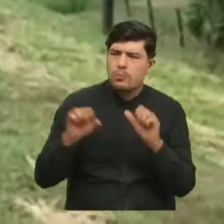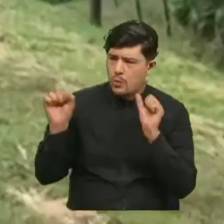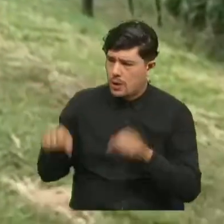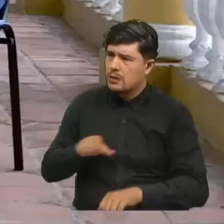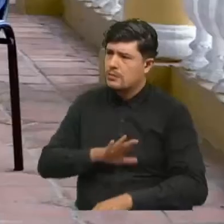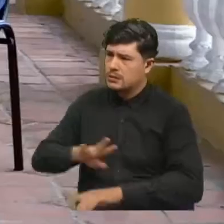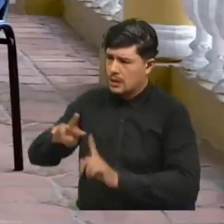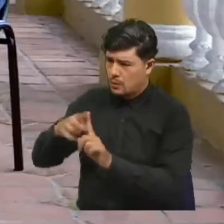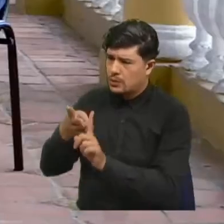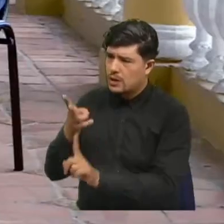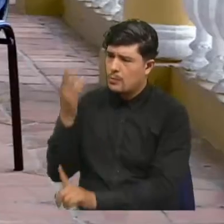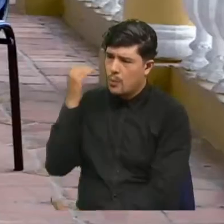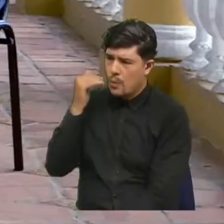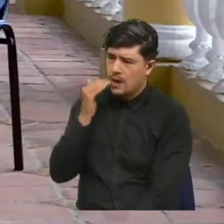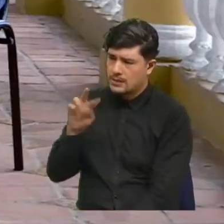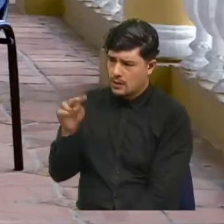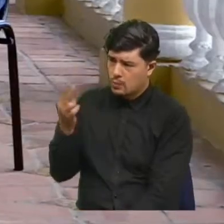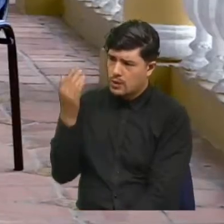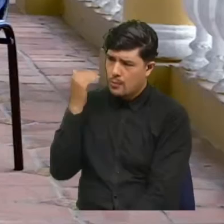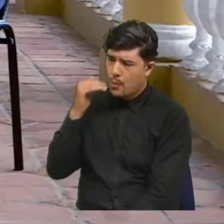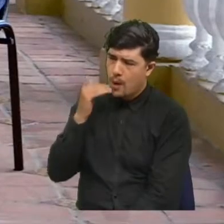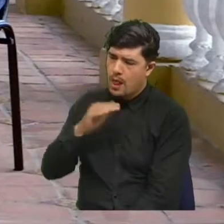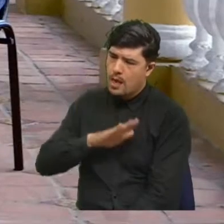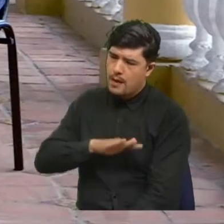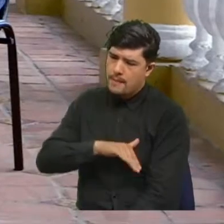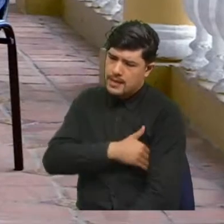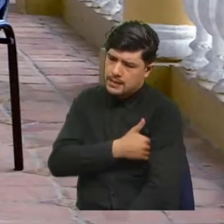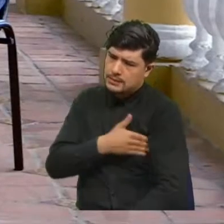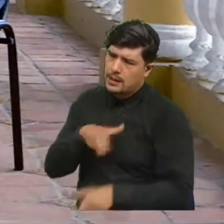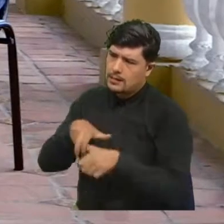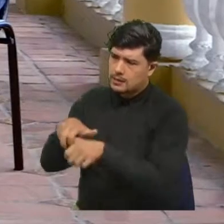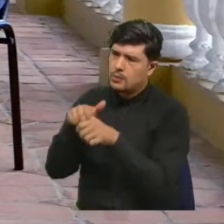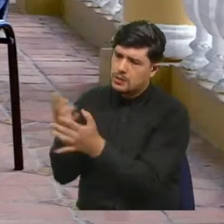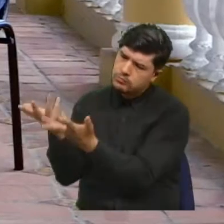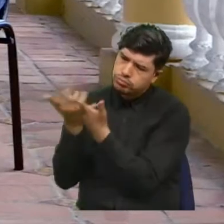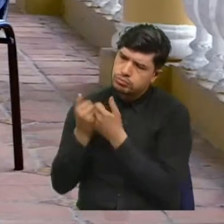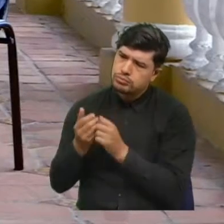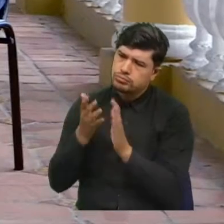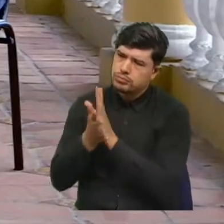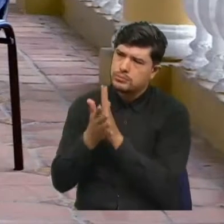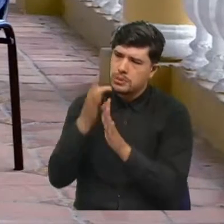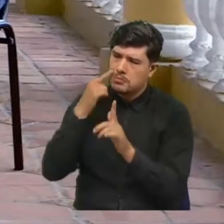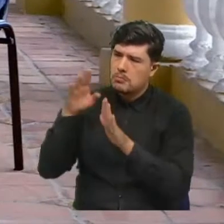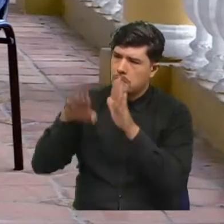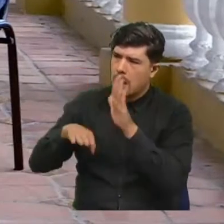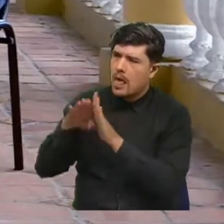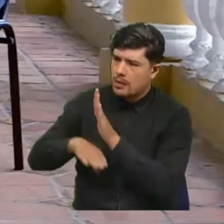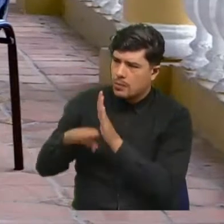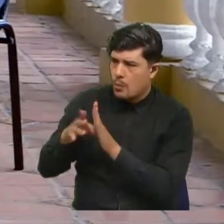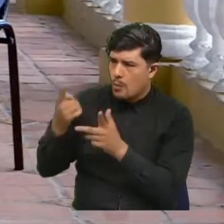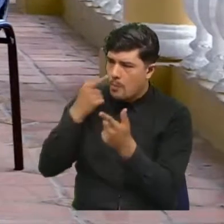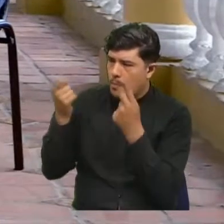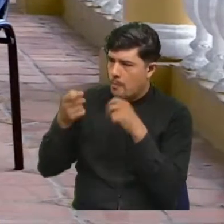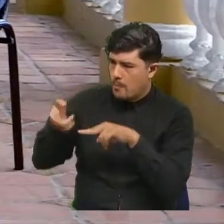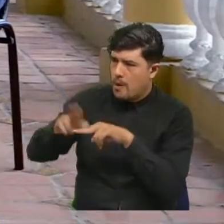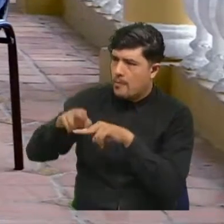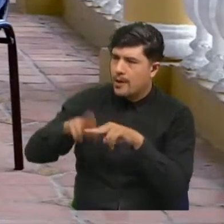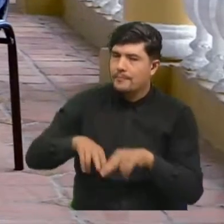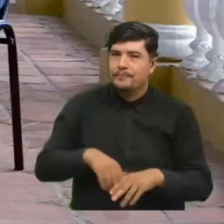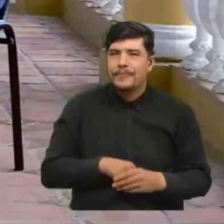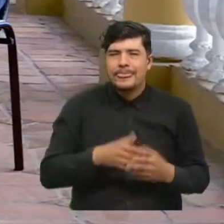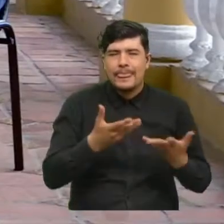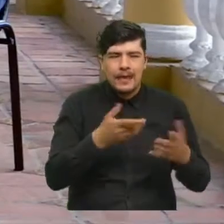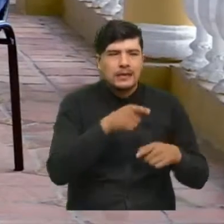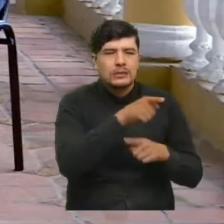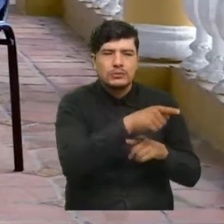viceministra y estamos hablando de que es muy por debajo a lo que hoy se maneja por ejemplo una entidad bancaria pero entonces están pidiendo digamos